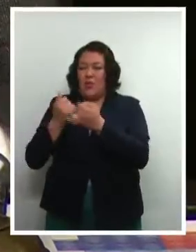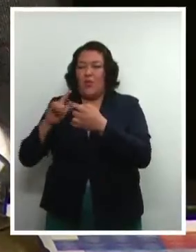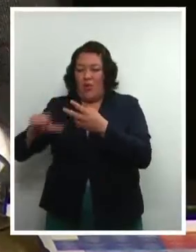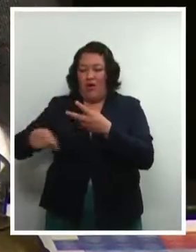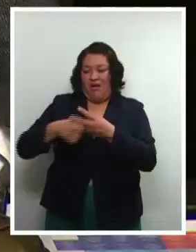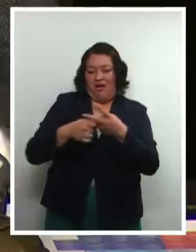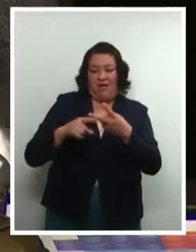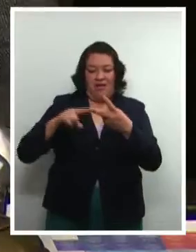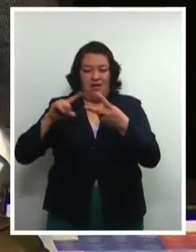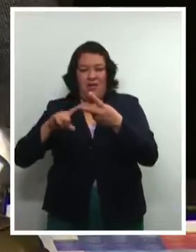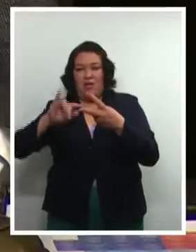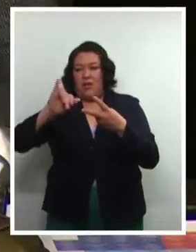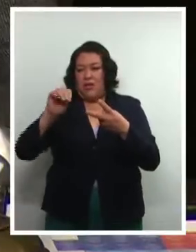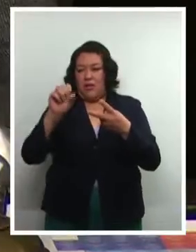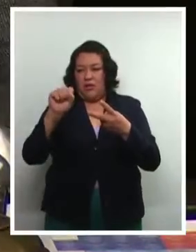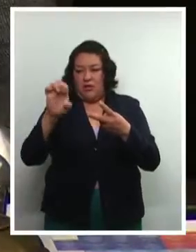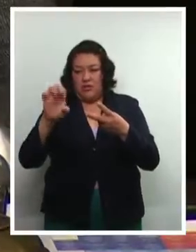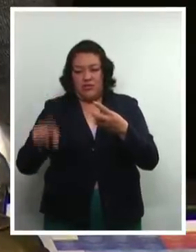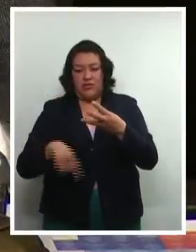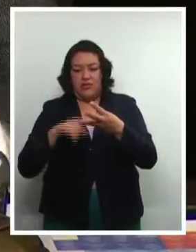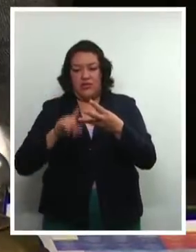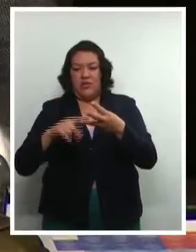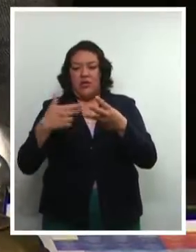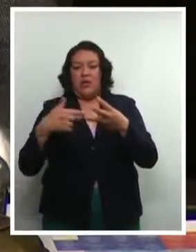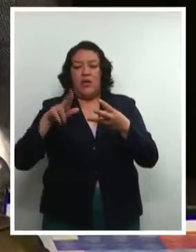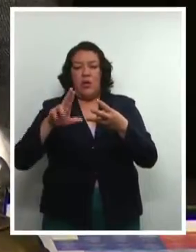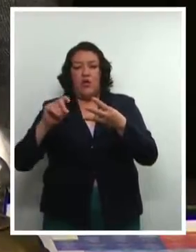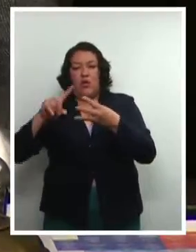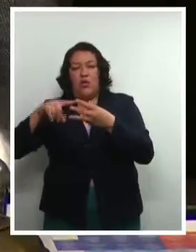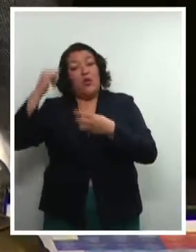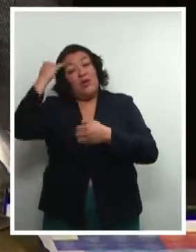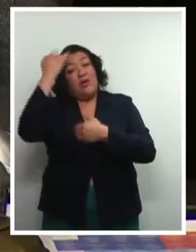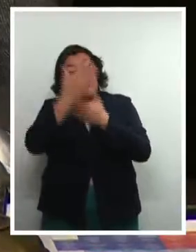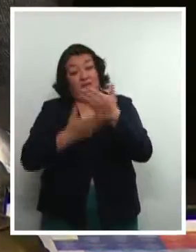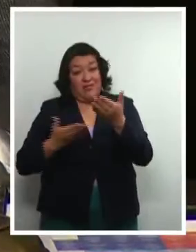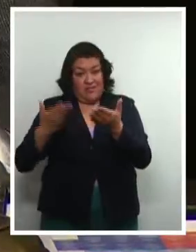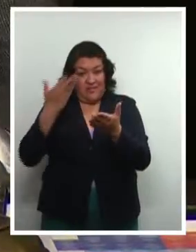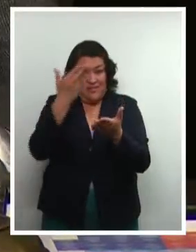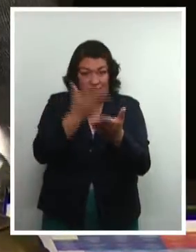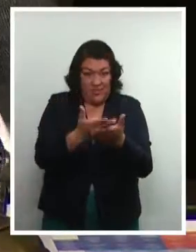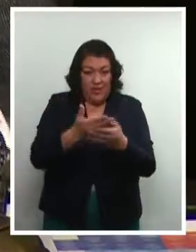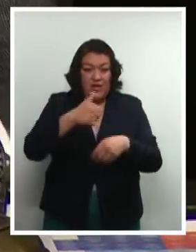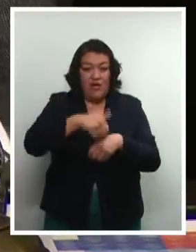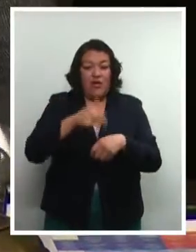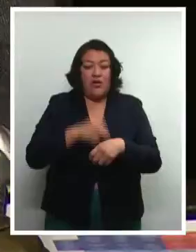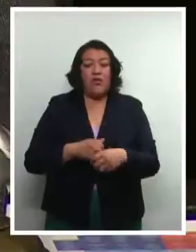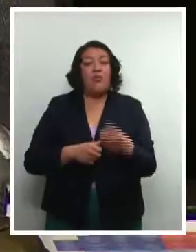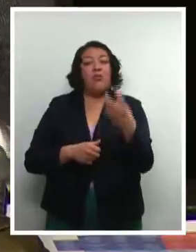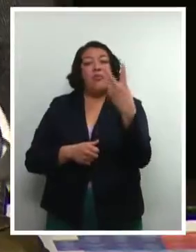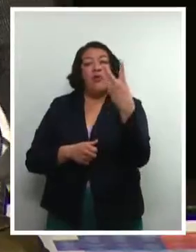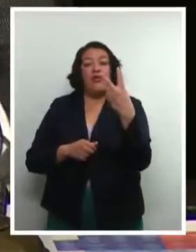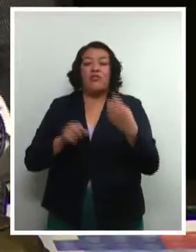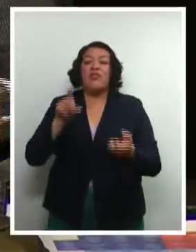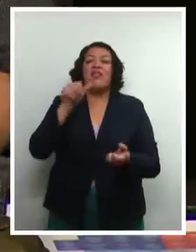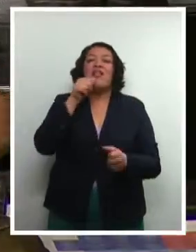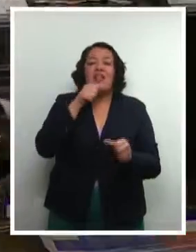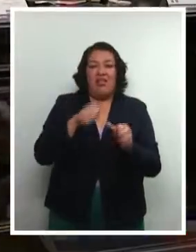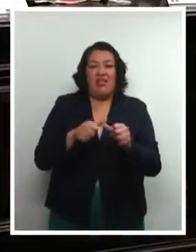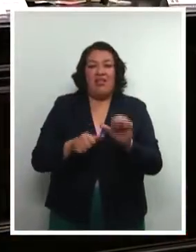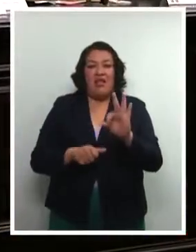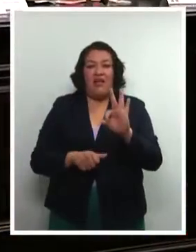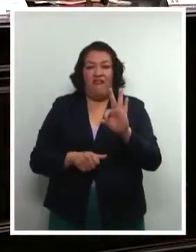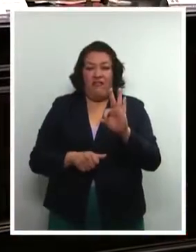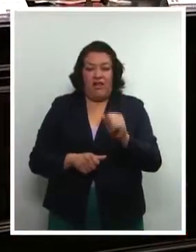de los diputados José Andrés Millán y Uéric Flores presentará una reserva al numeral 2 del apartado F.